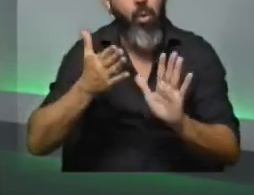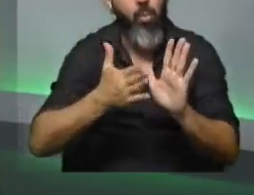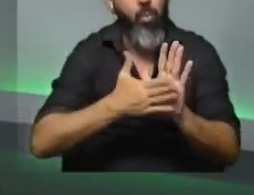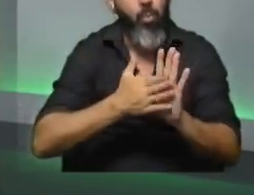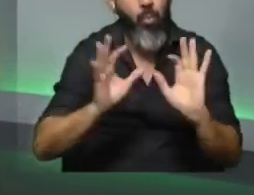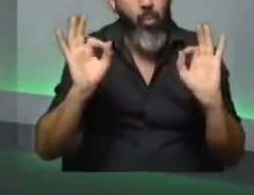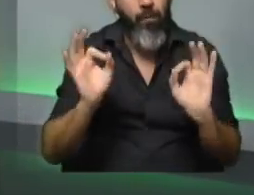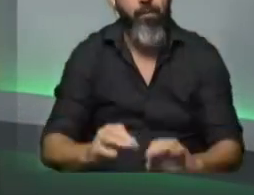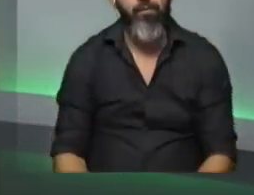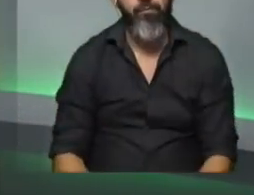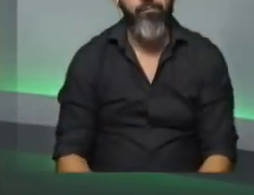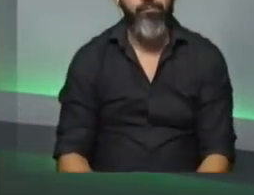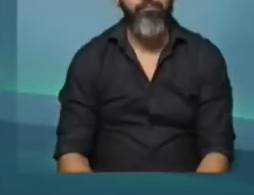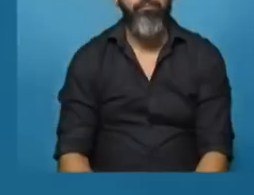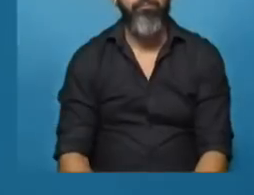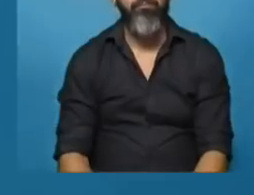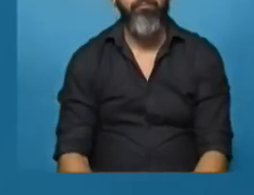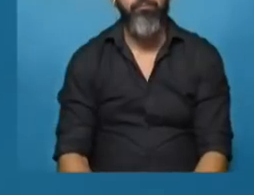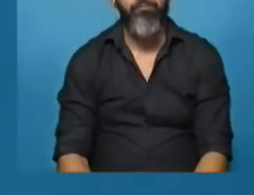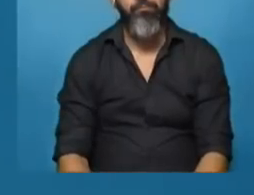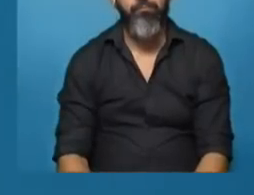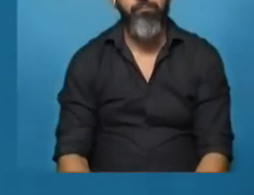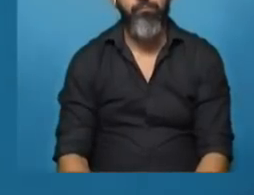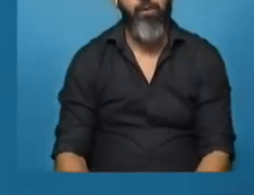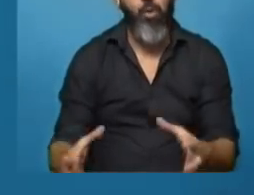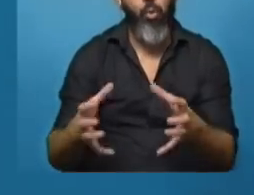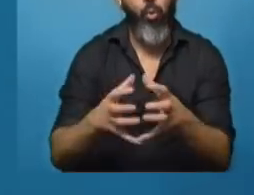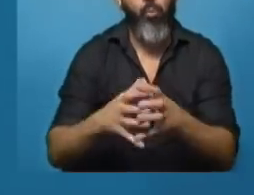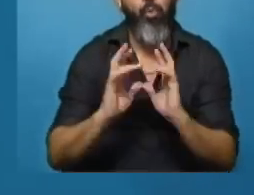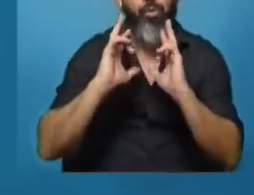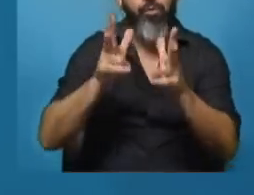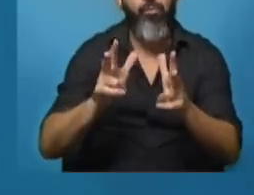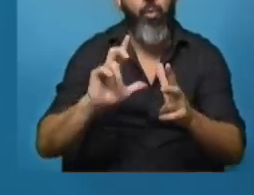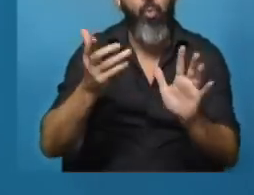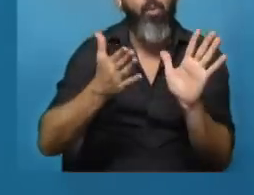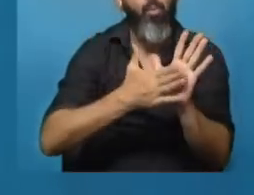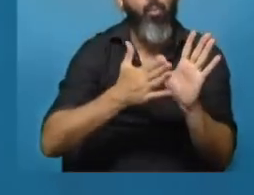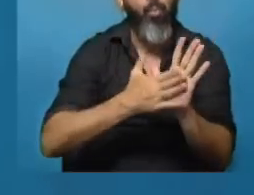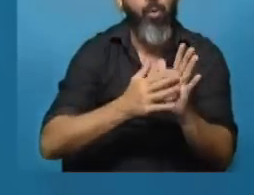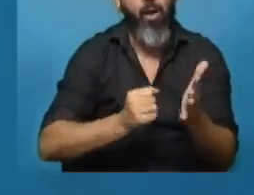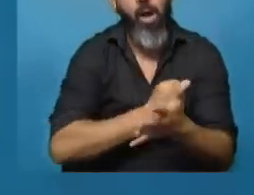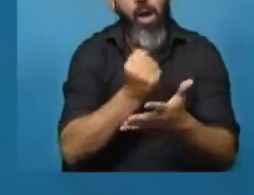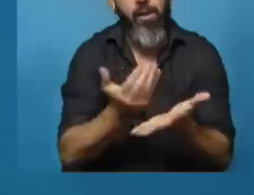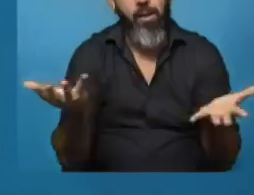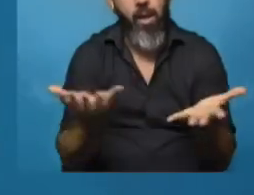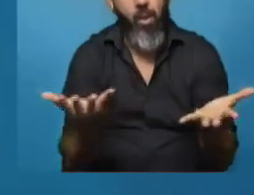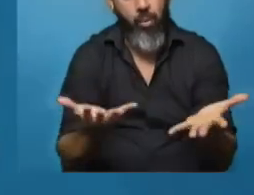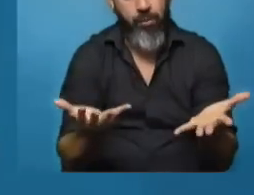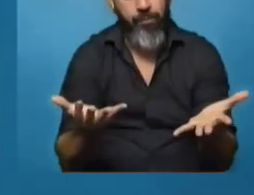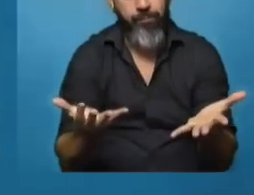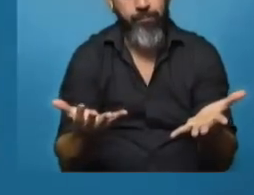pruebas contundentes nosotros como equipo lo que decimos es que no hay evidencias hasta el momento de